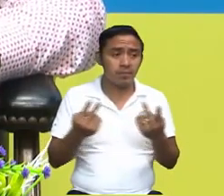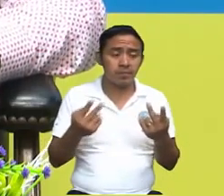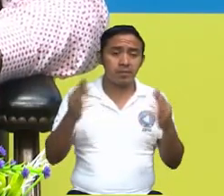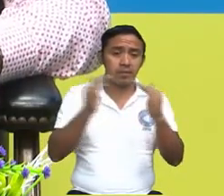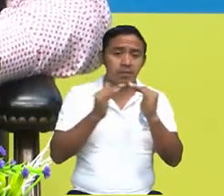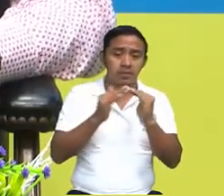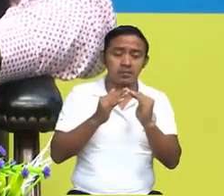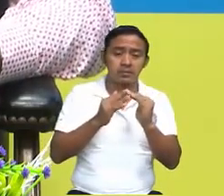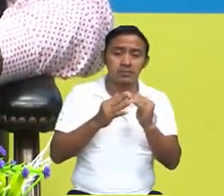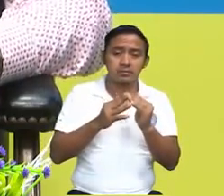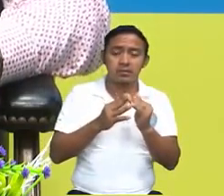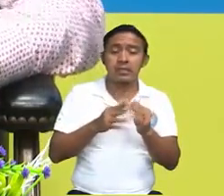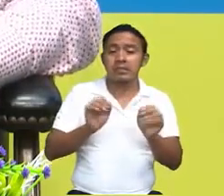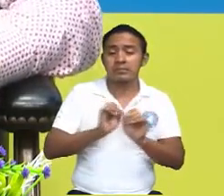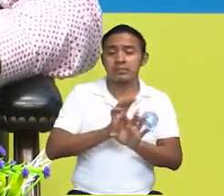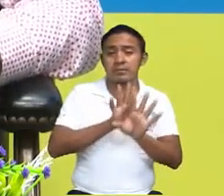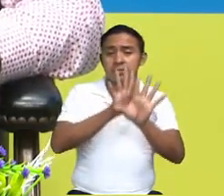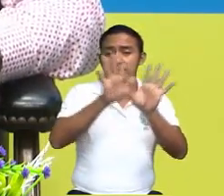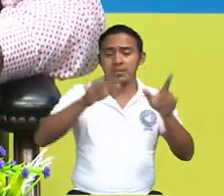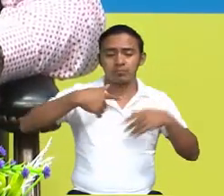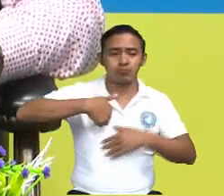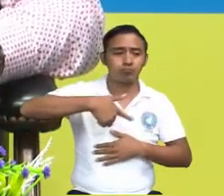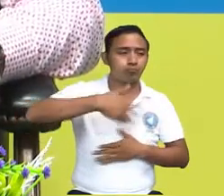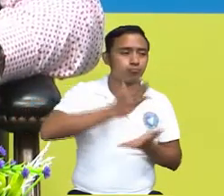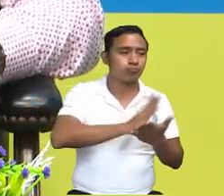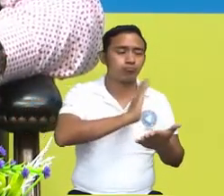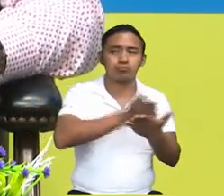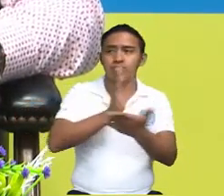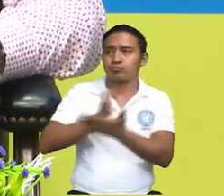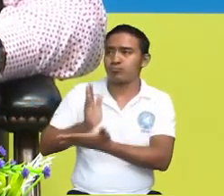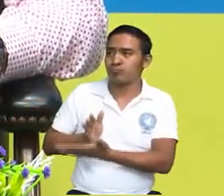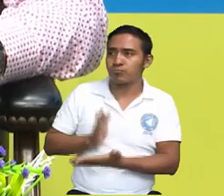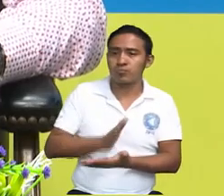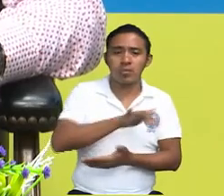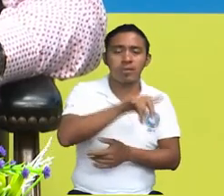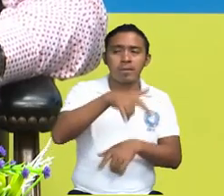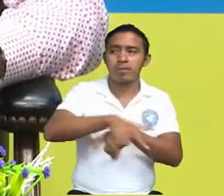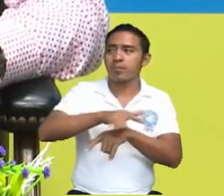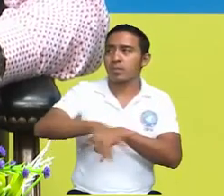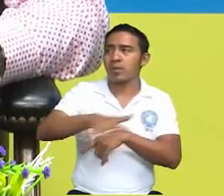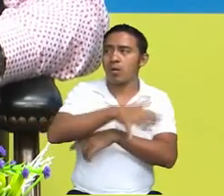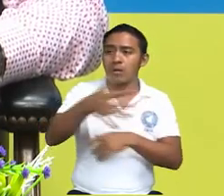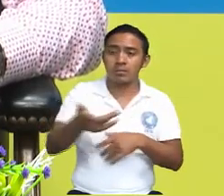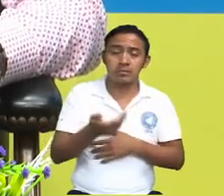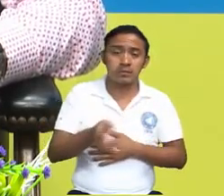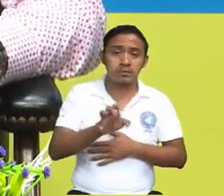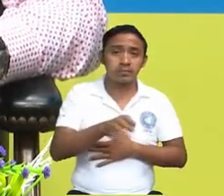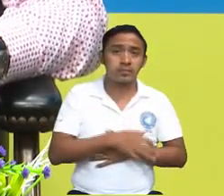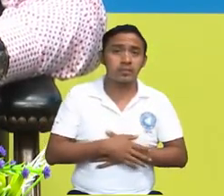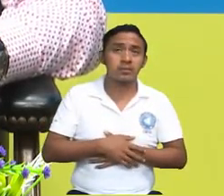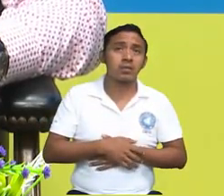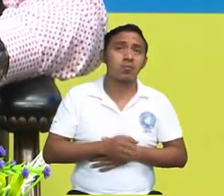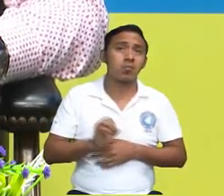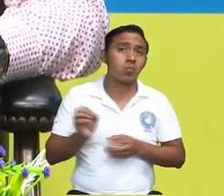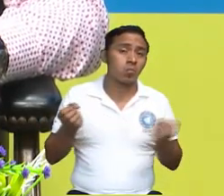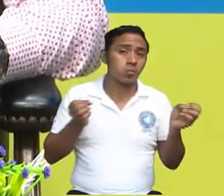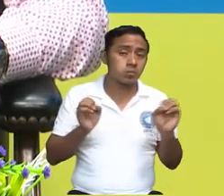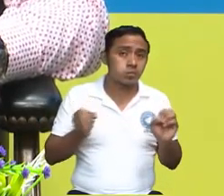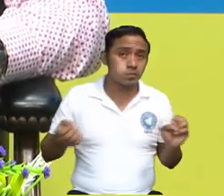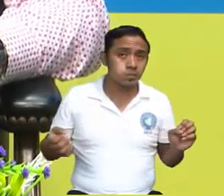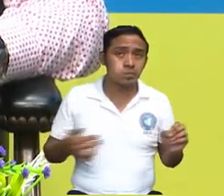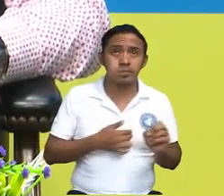día va a vaguear. Sí. Se va a buscar como a parear con otra perra, o va así a buscar el día, como quien